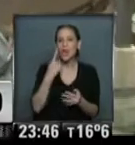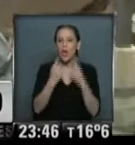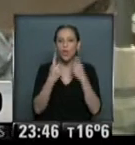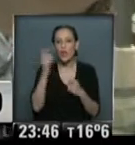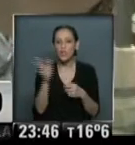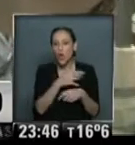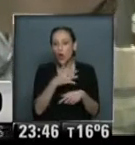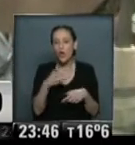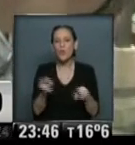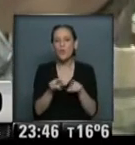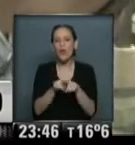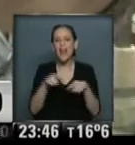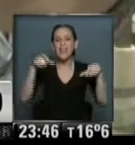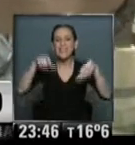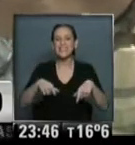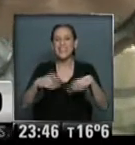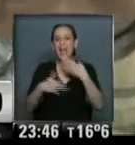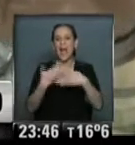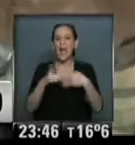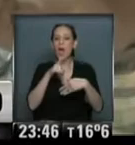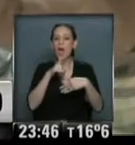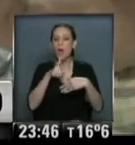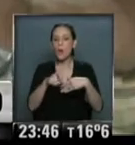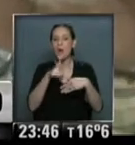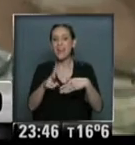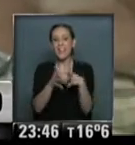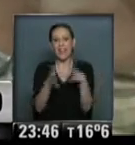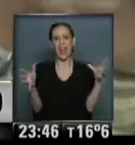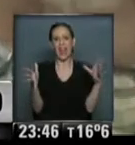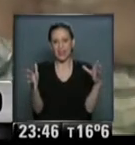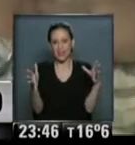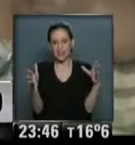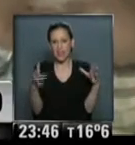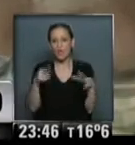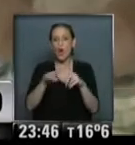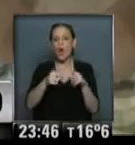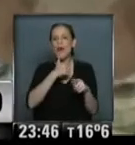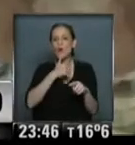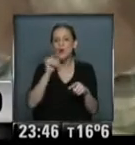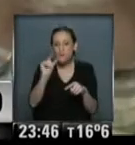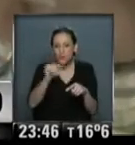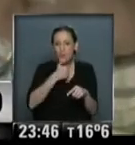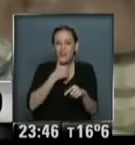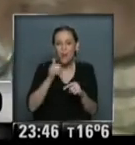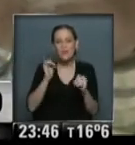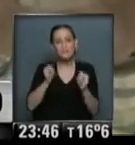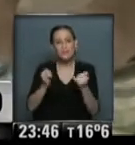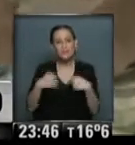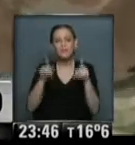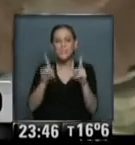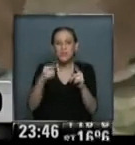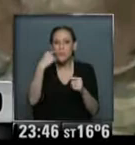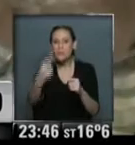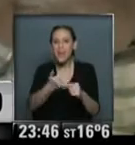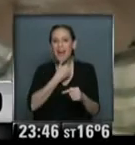del tamaño de un estadio de fútbol y usted se piensa que puso en riesgo. No, claro, sería muy peligroso si él fuera el director de la estación y supiera exactamente lo que está haciendo. Ahora, pues